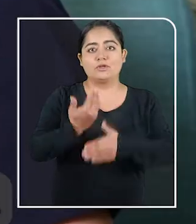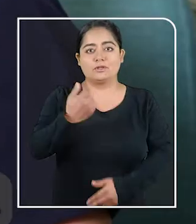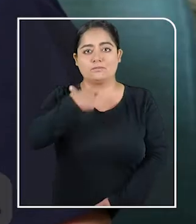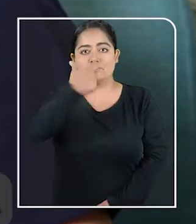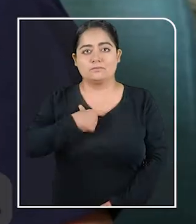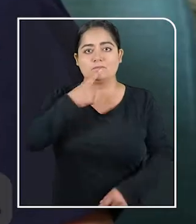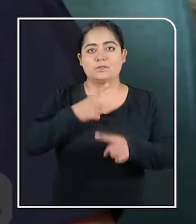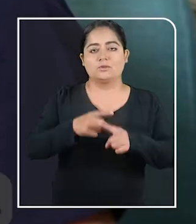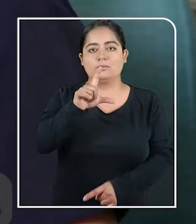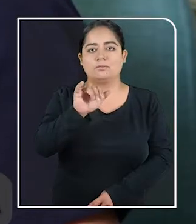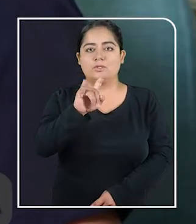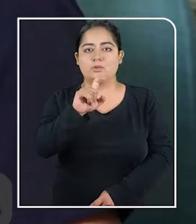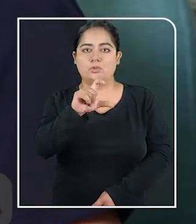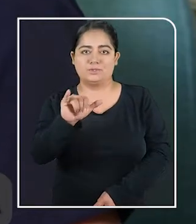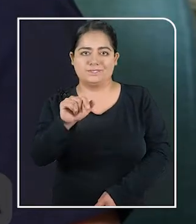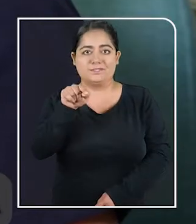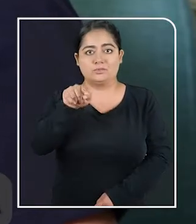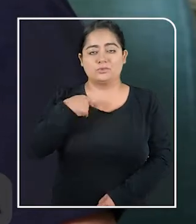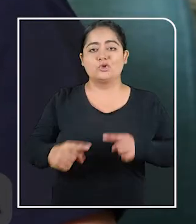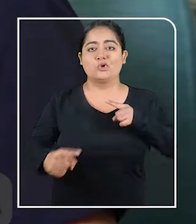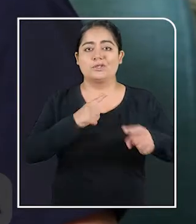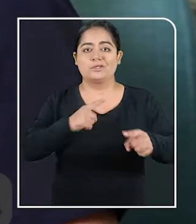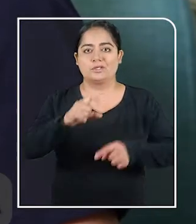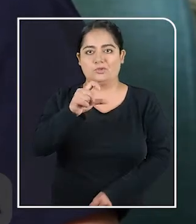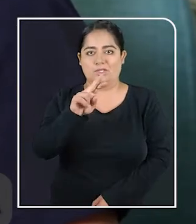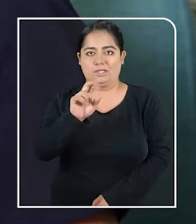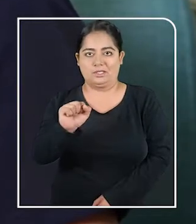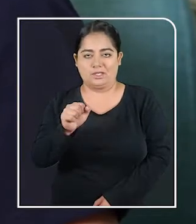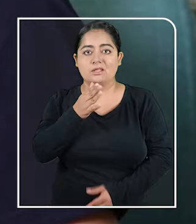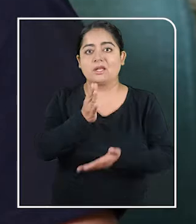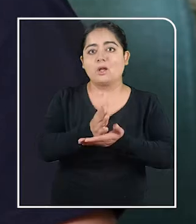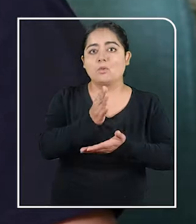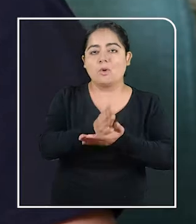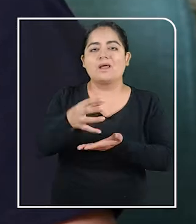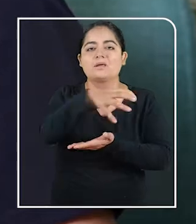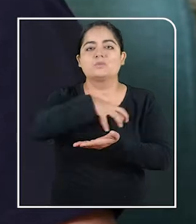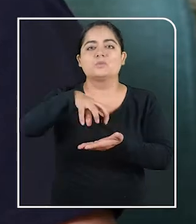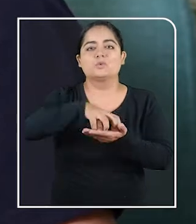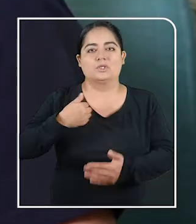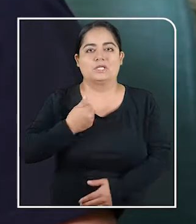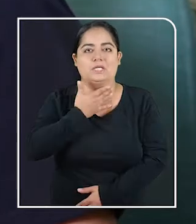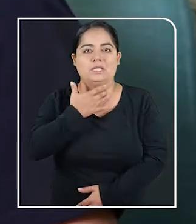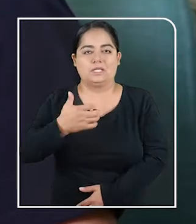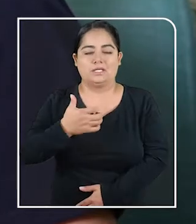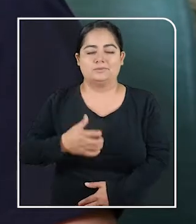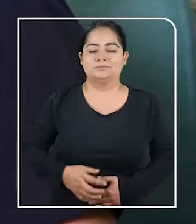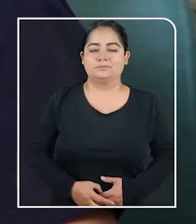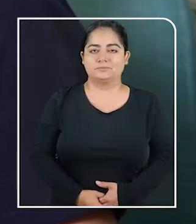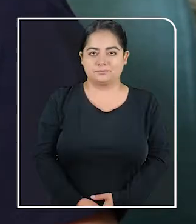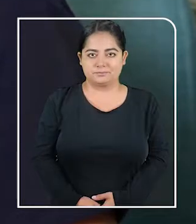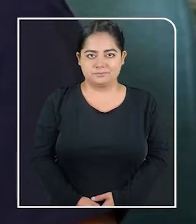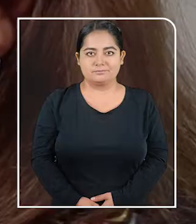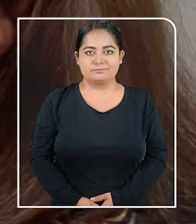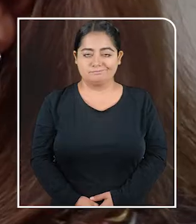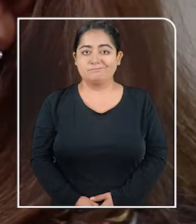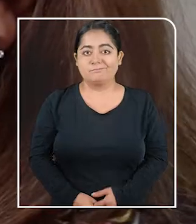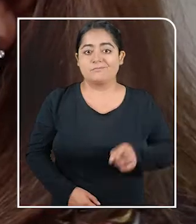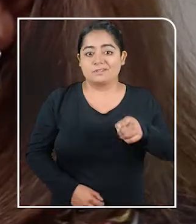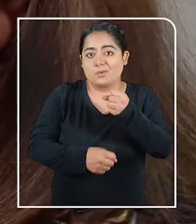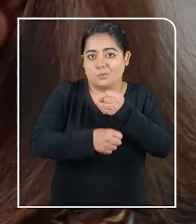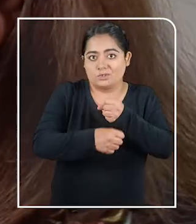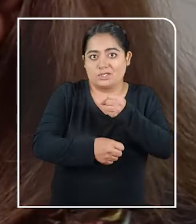Buenos días, mi nombre es Lucy Nieto, soy coordinadora CRA de la Escuela Alejandro Gorostiaga Borrego de la comuna de Renca.